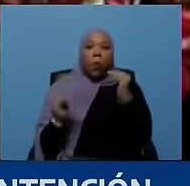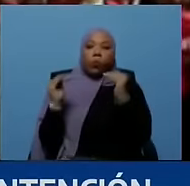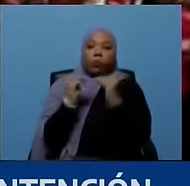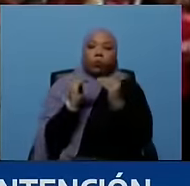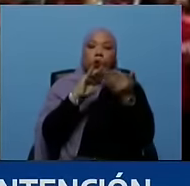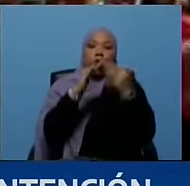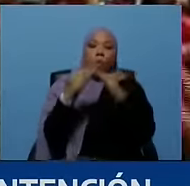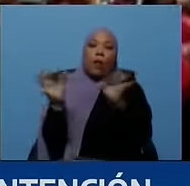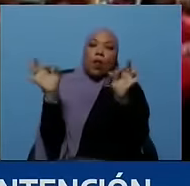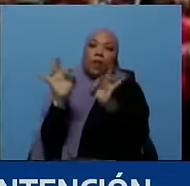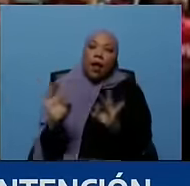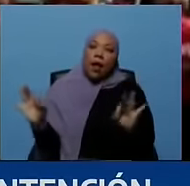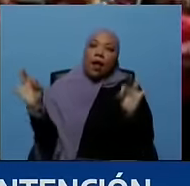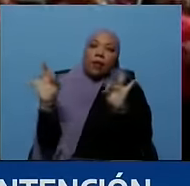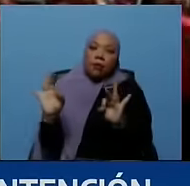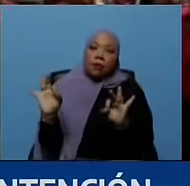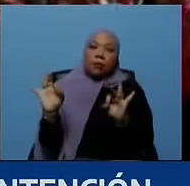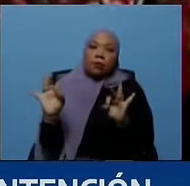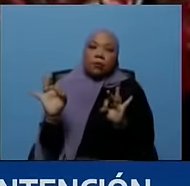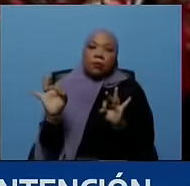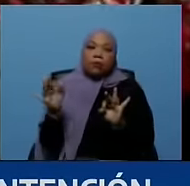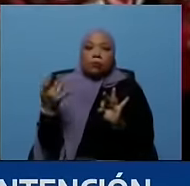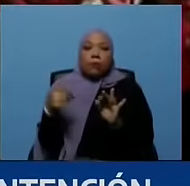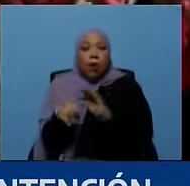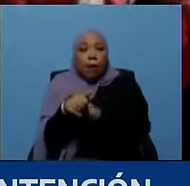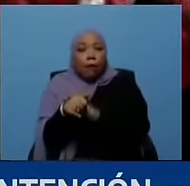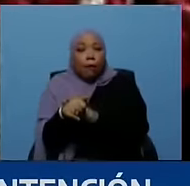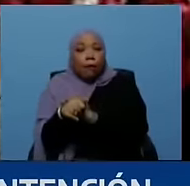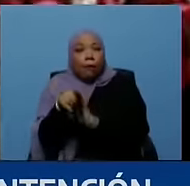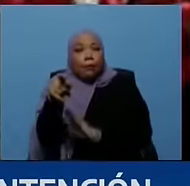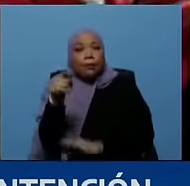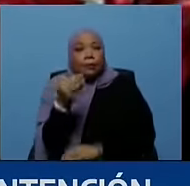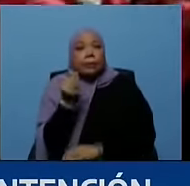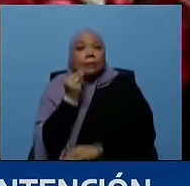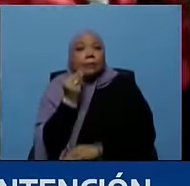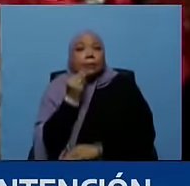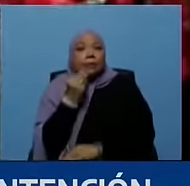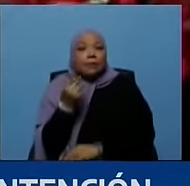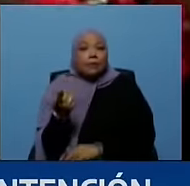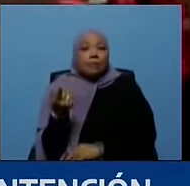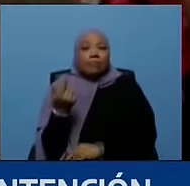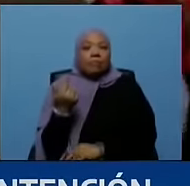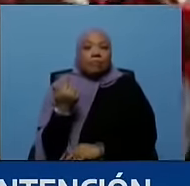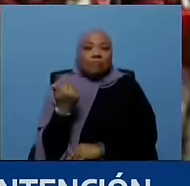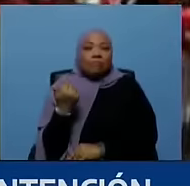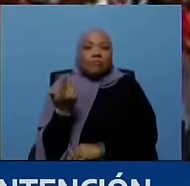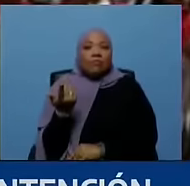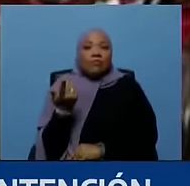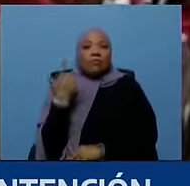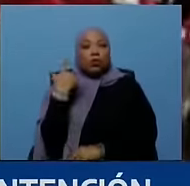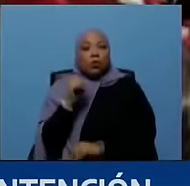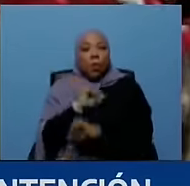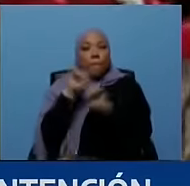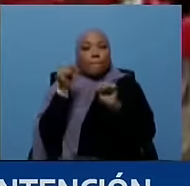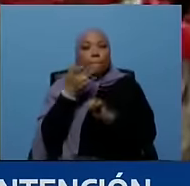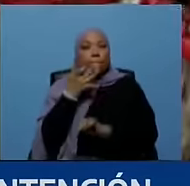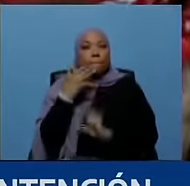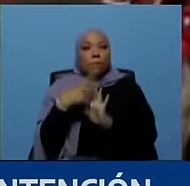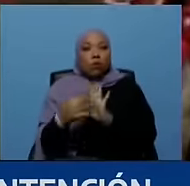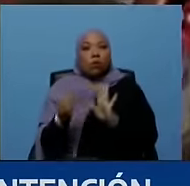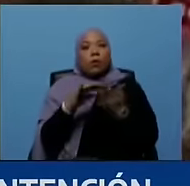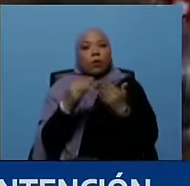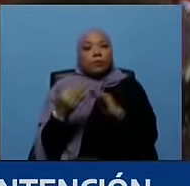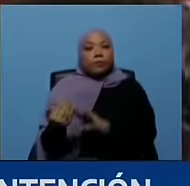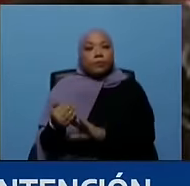¿Comuna? Comuna nada. Ah, pero tan lento. Ah, entonces, claro, si por ejemplo en una comunidad